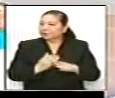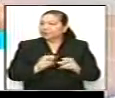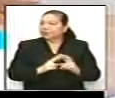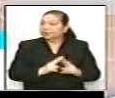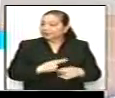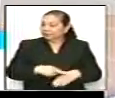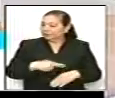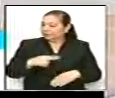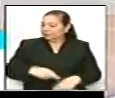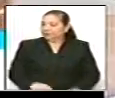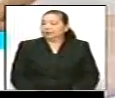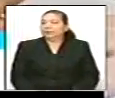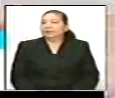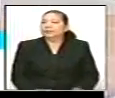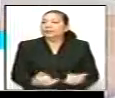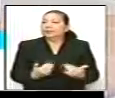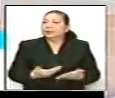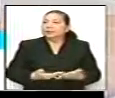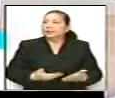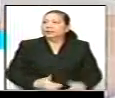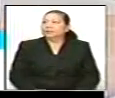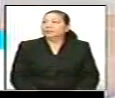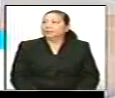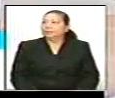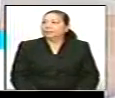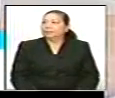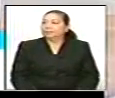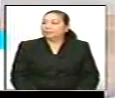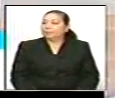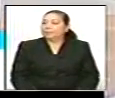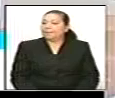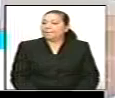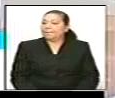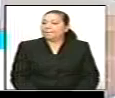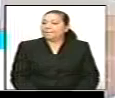ribereñas, en este caso en el distrito de Ate, ¿sí?